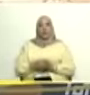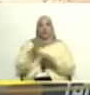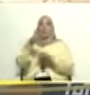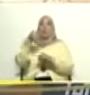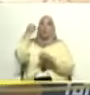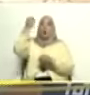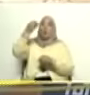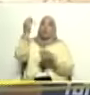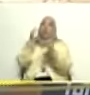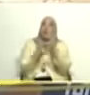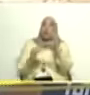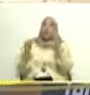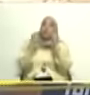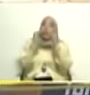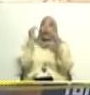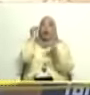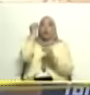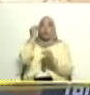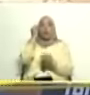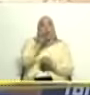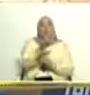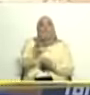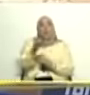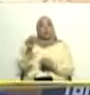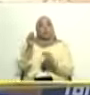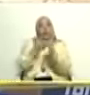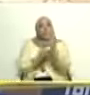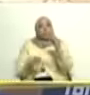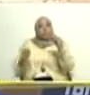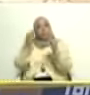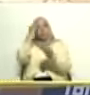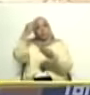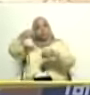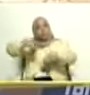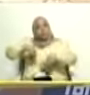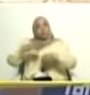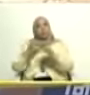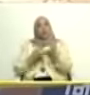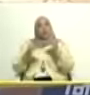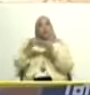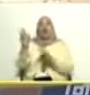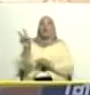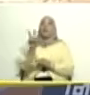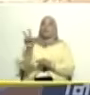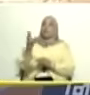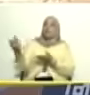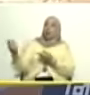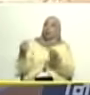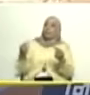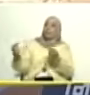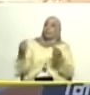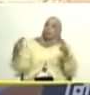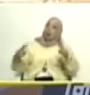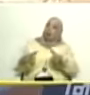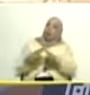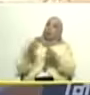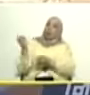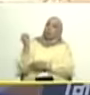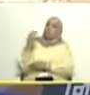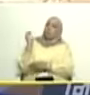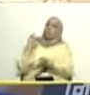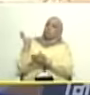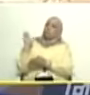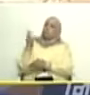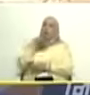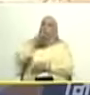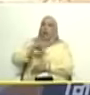visión común. Ese es el país que necesitamos. El país del entendimiento, del encuentro, no de la violencia, no del